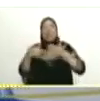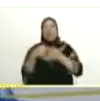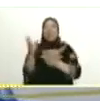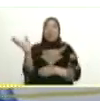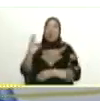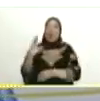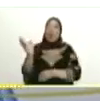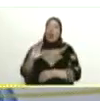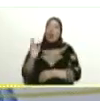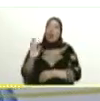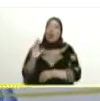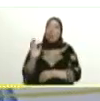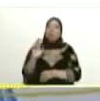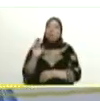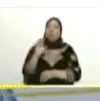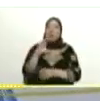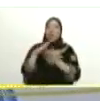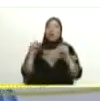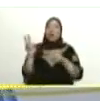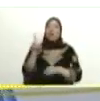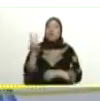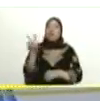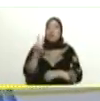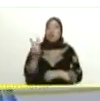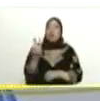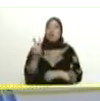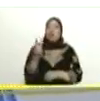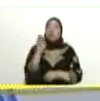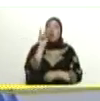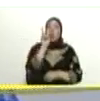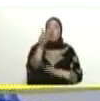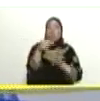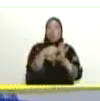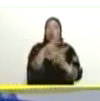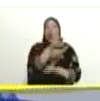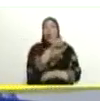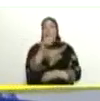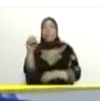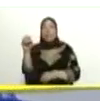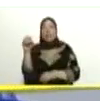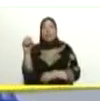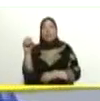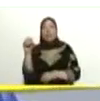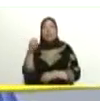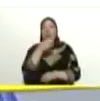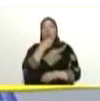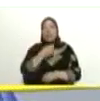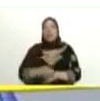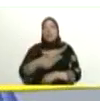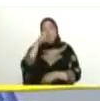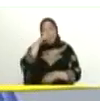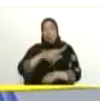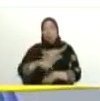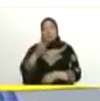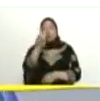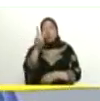el país, para llegar a 2.000 bases de Misiones. Y en diciembre de este año llegaremos